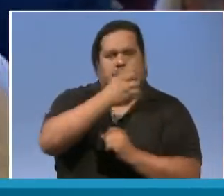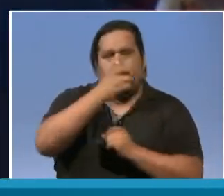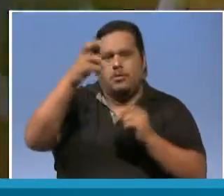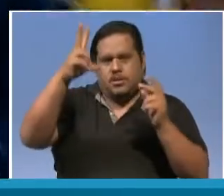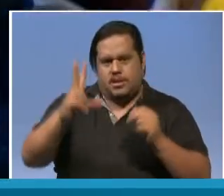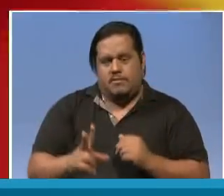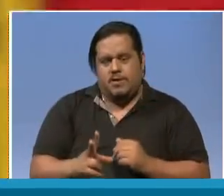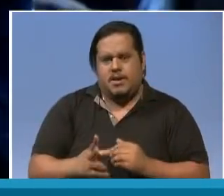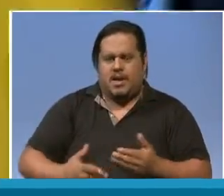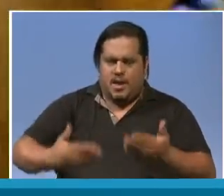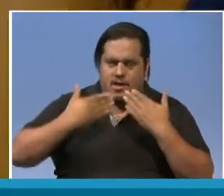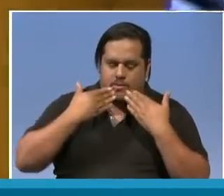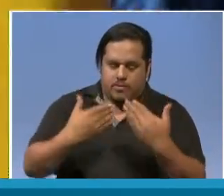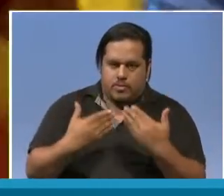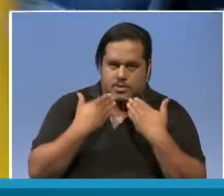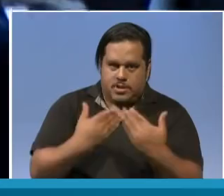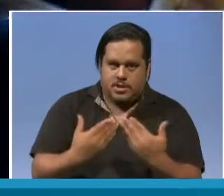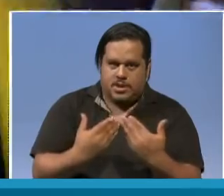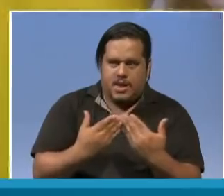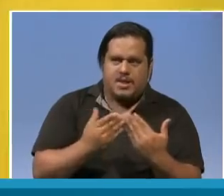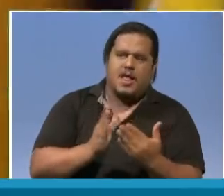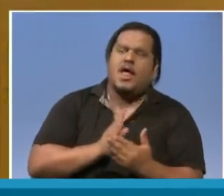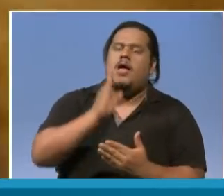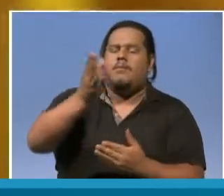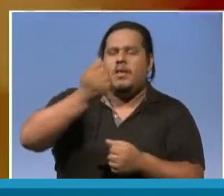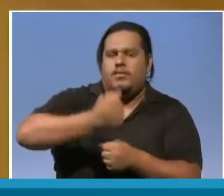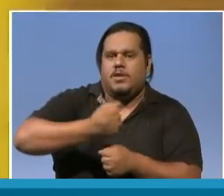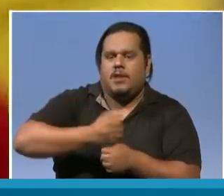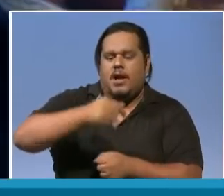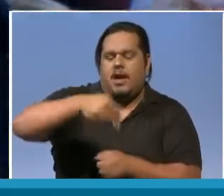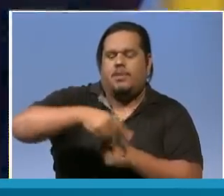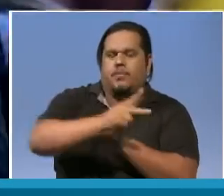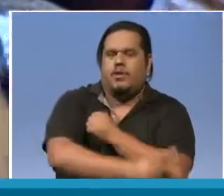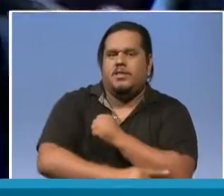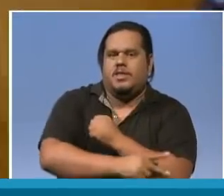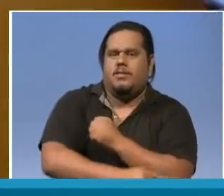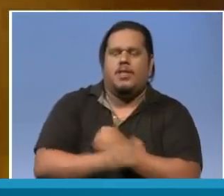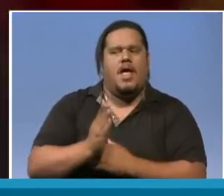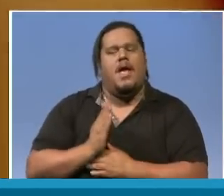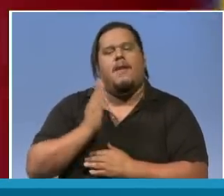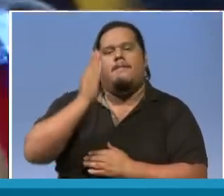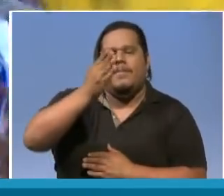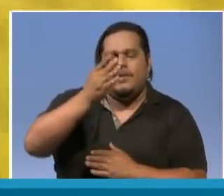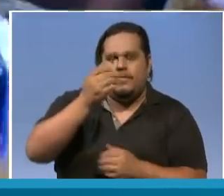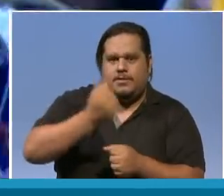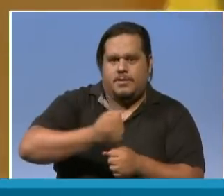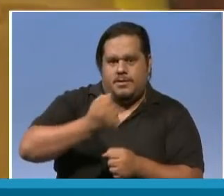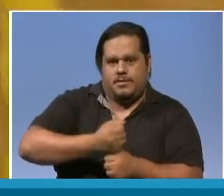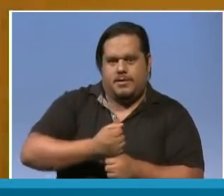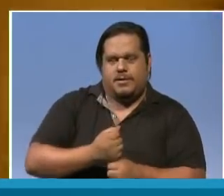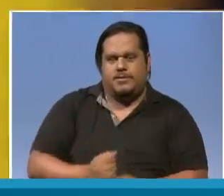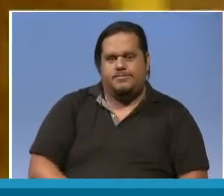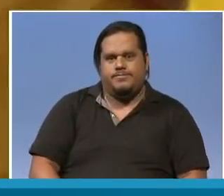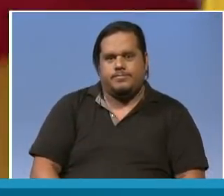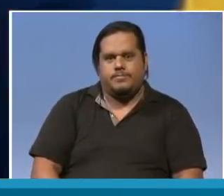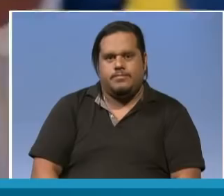Rica! ¡Muchas gracias! ¡Vayamos a trabajar por este país! ¡Vayamos a trabajar!